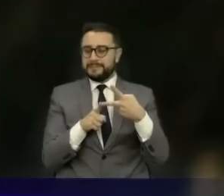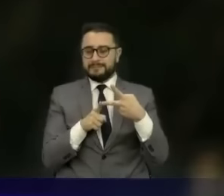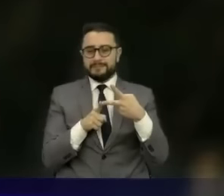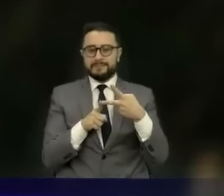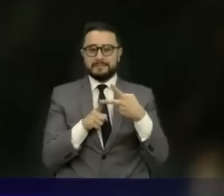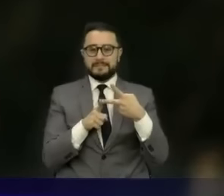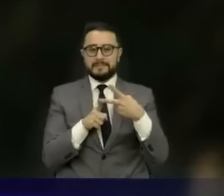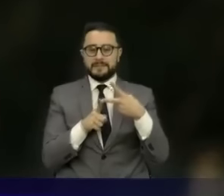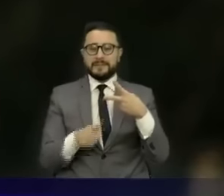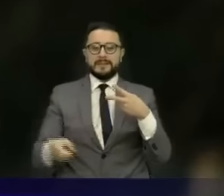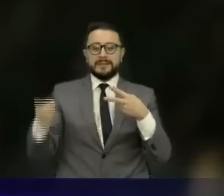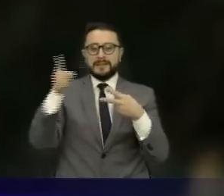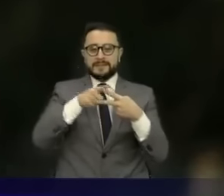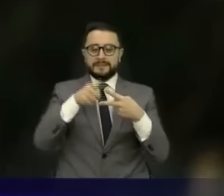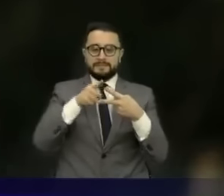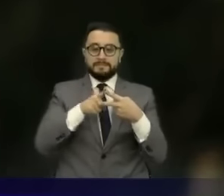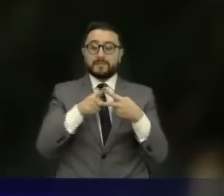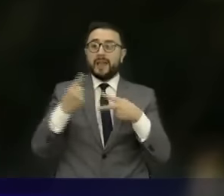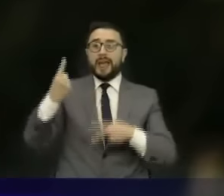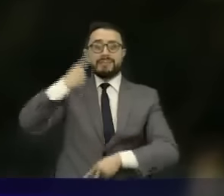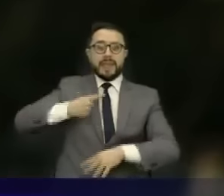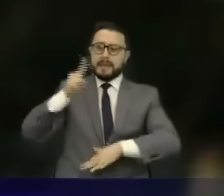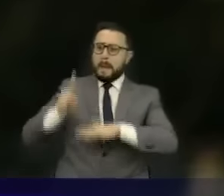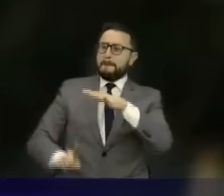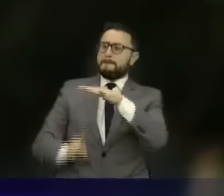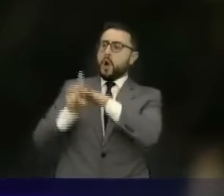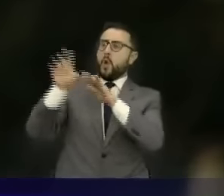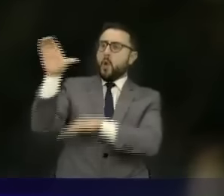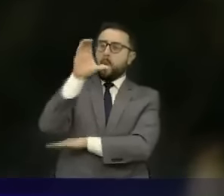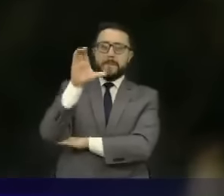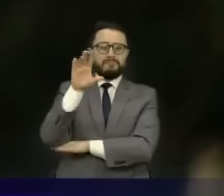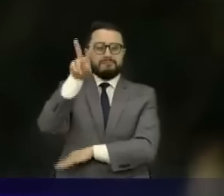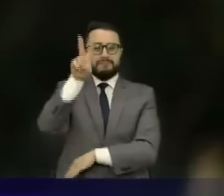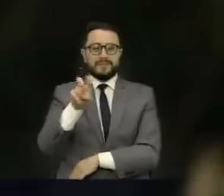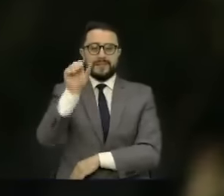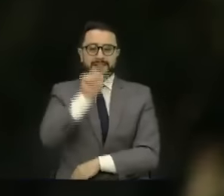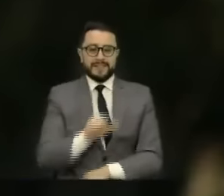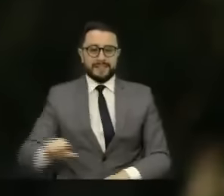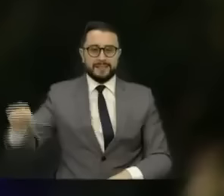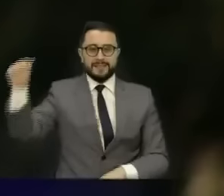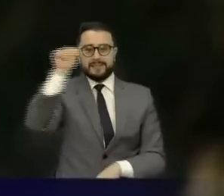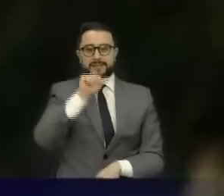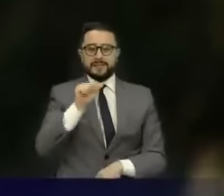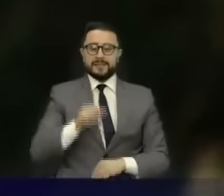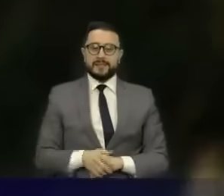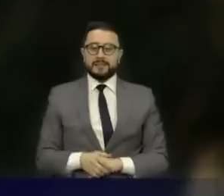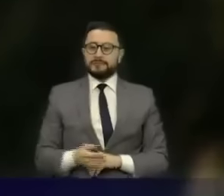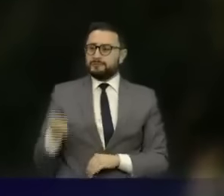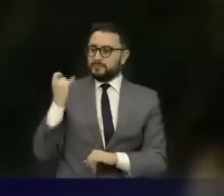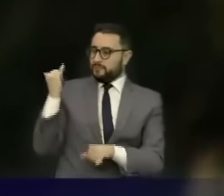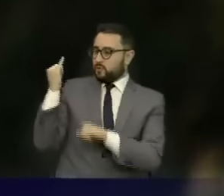obviamente uno de los días fundacionales de la República, el 7 de agosto, la última batalla,